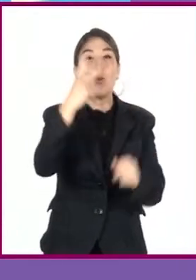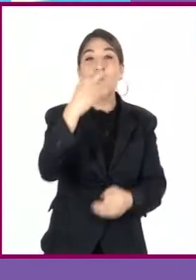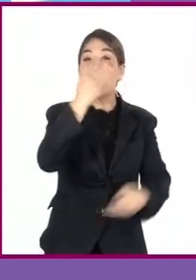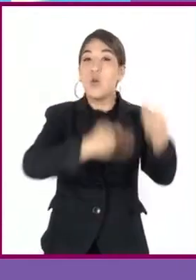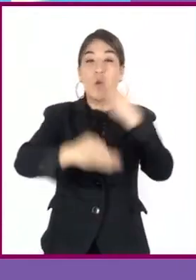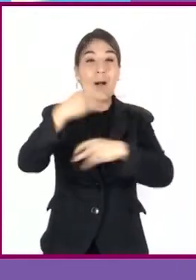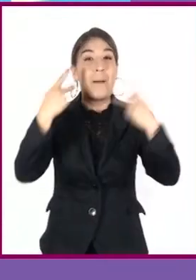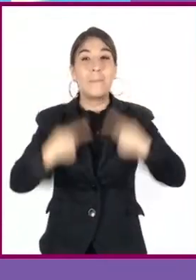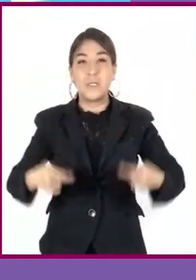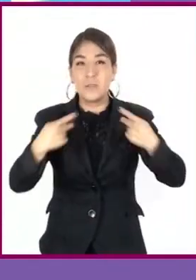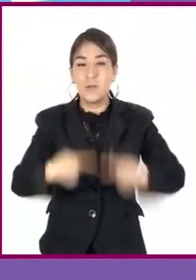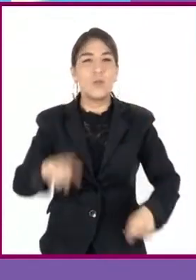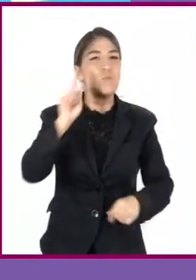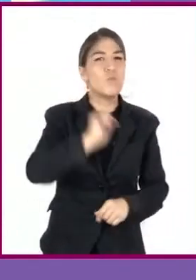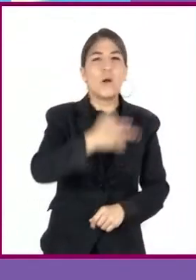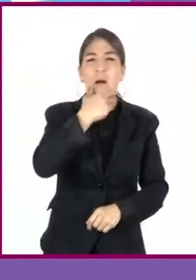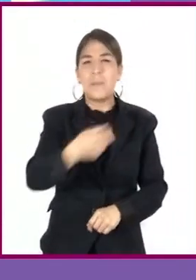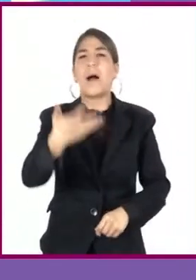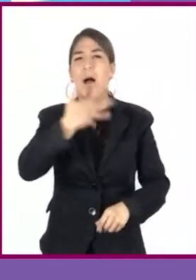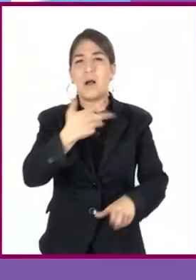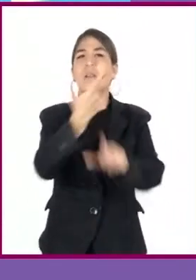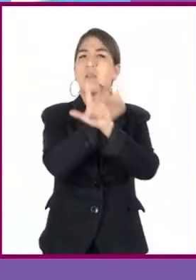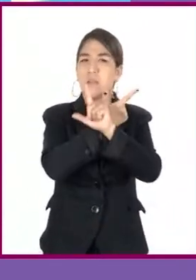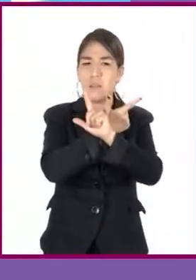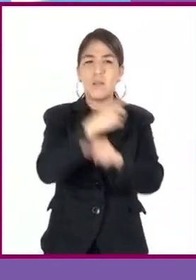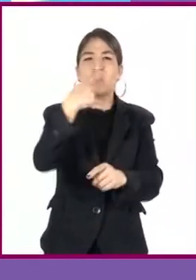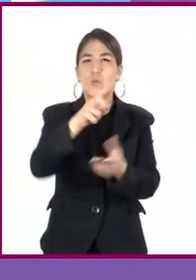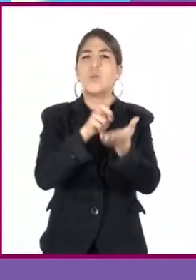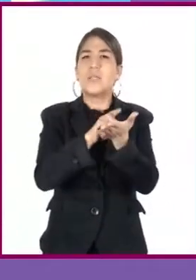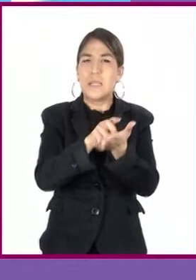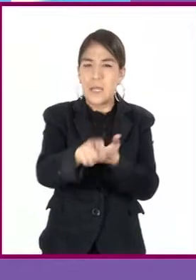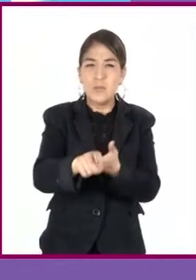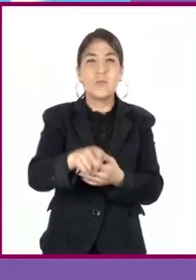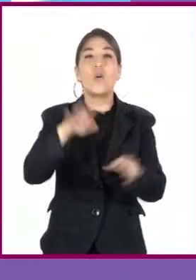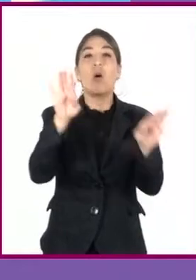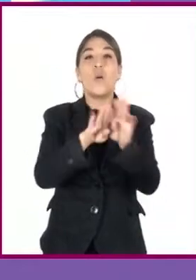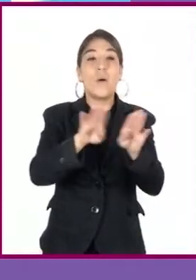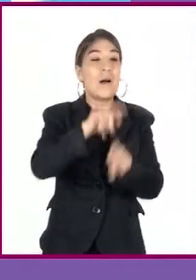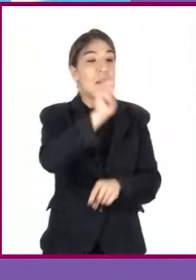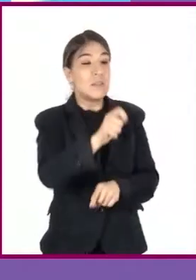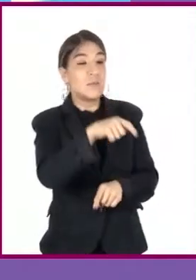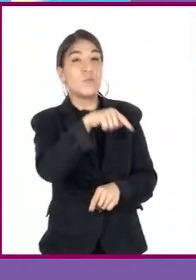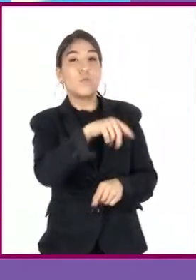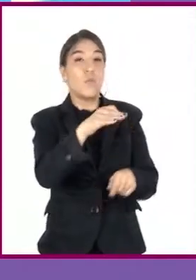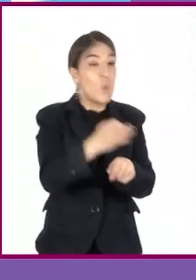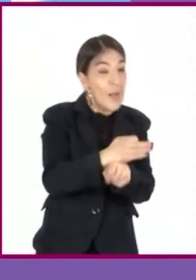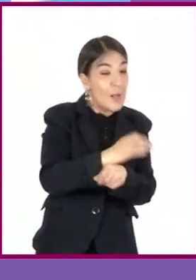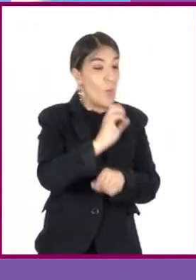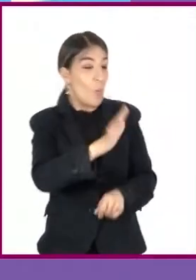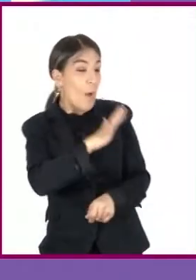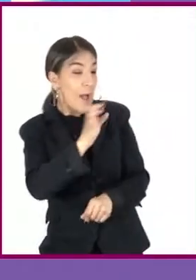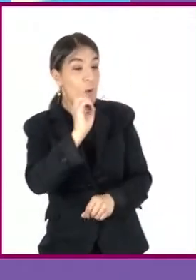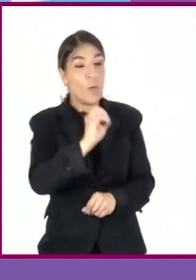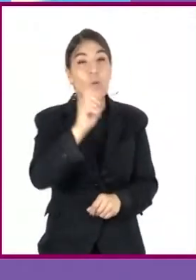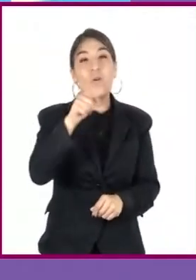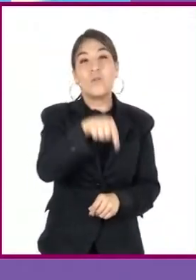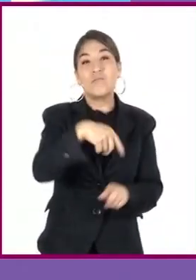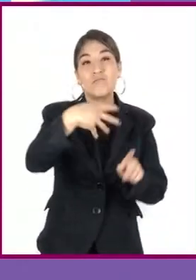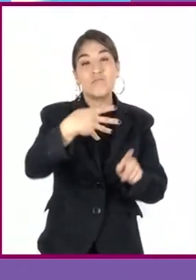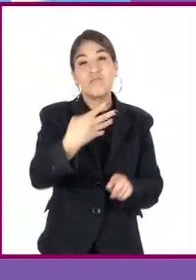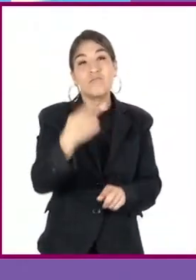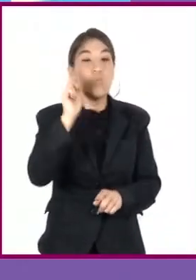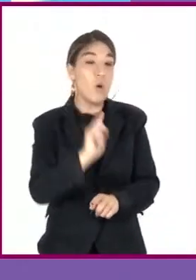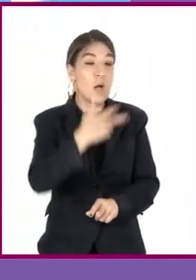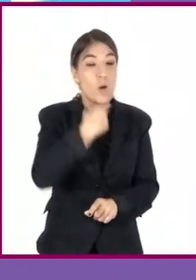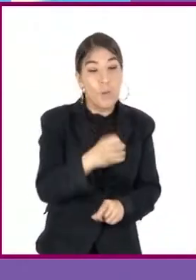todos los derechos y libertades proclamados, sin distinción alguna de raza, color, sexo,